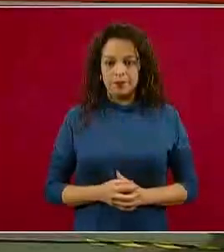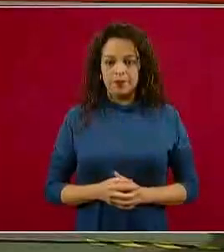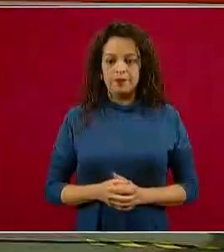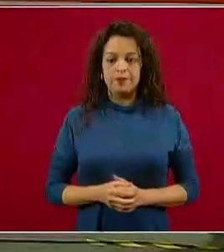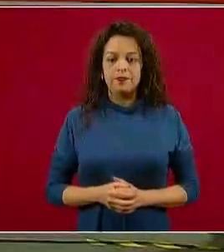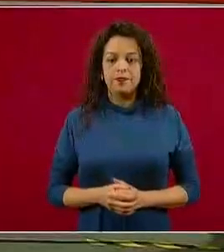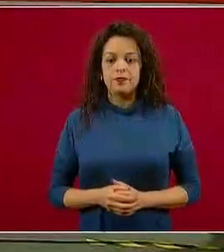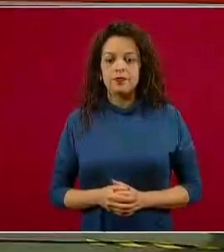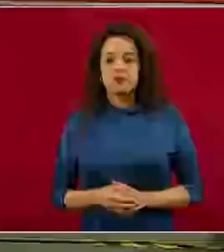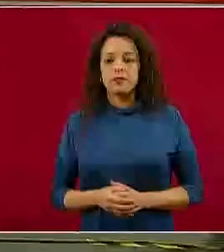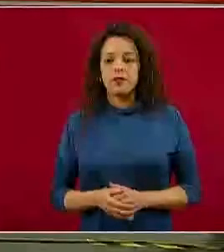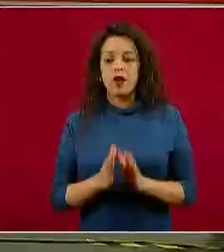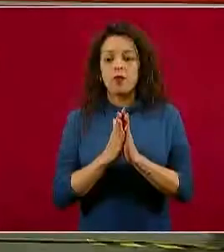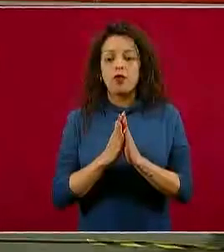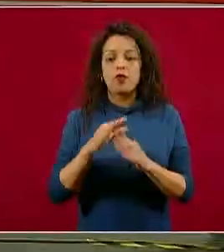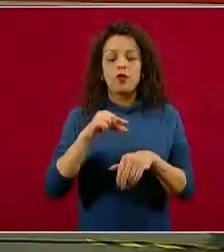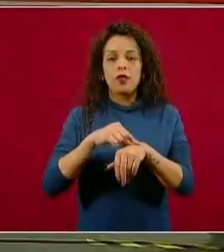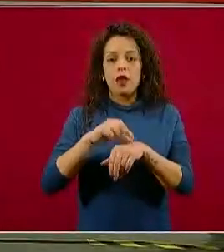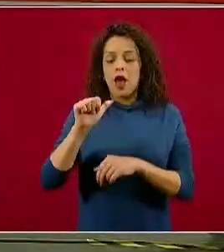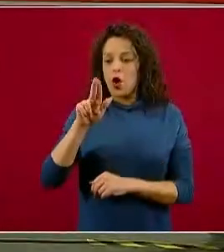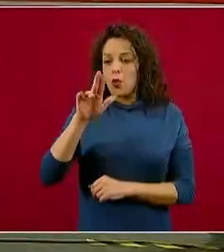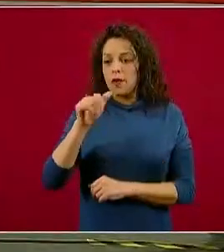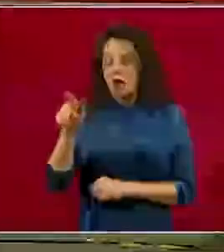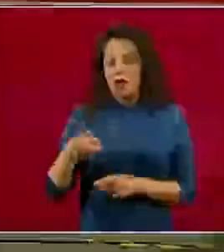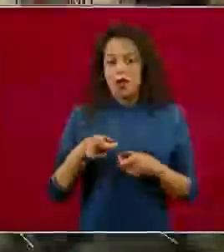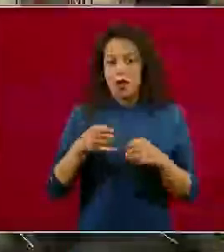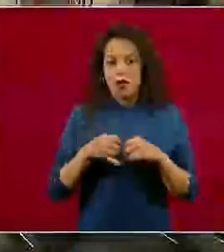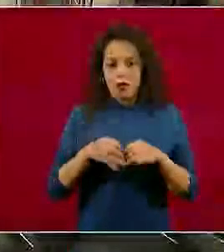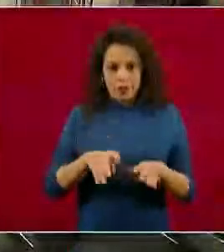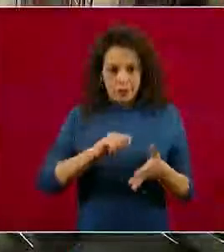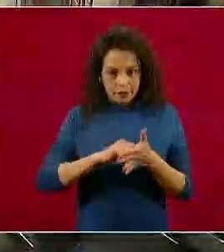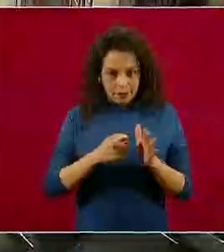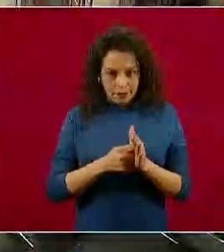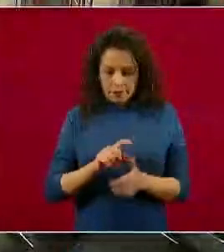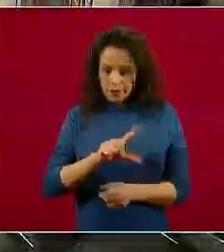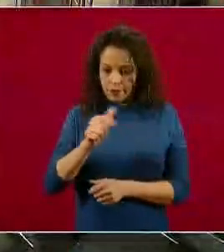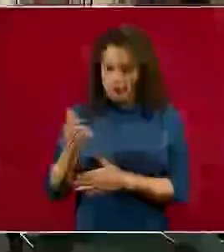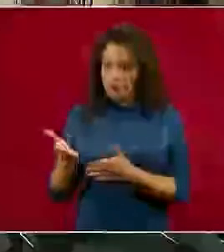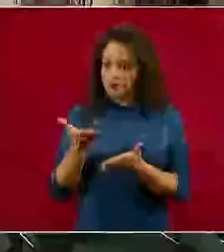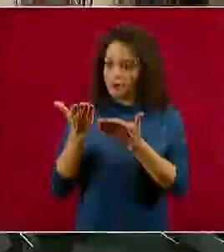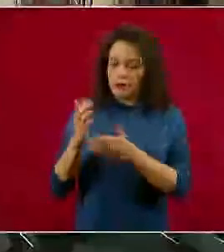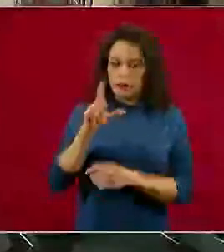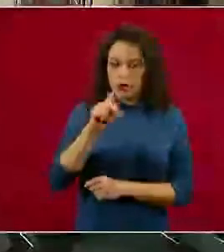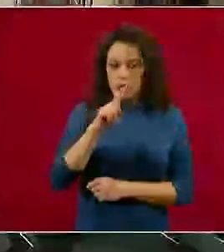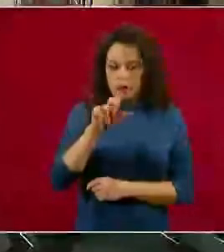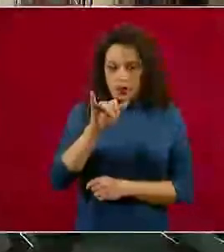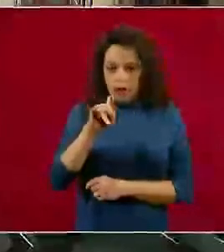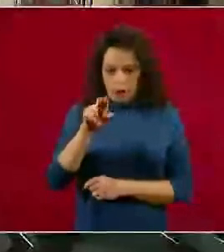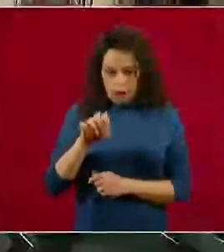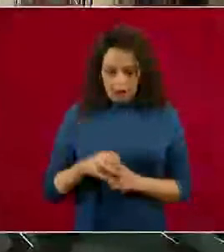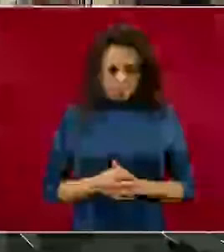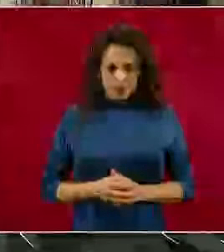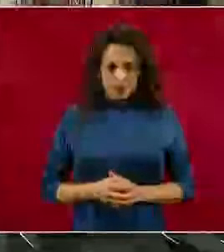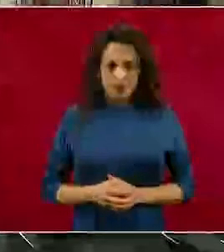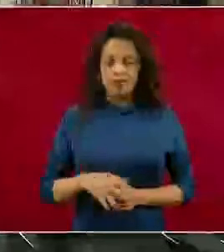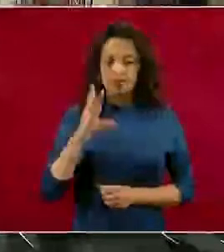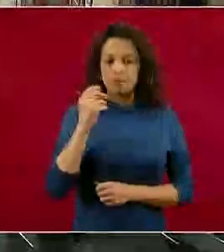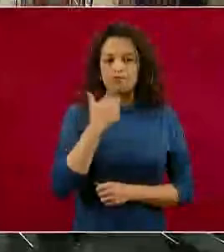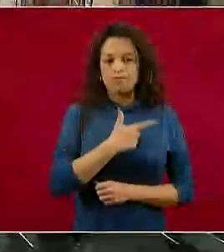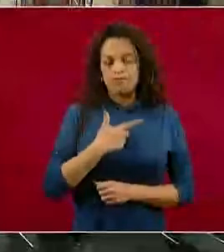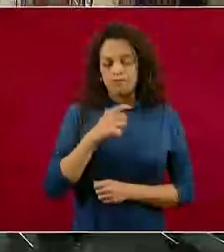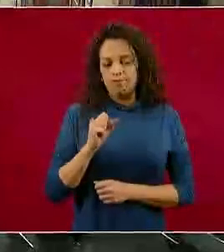Le pido al doctor Alomía si presenta el informe técnico y enseguida el doctor López Ridaura. Con mucho gusto, señor